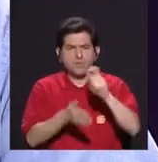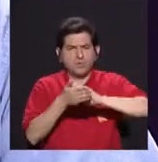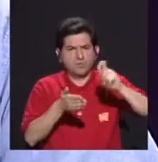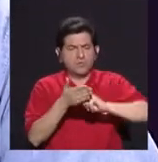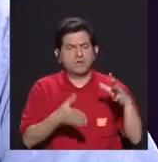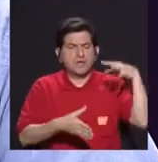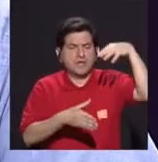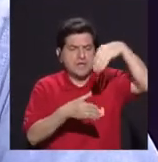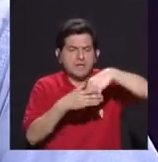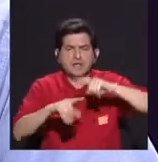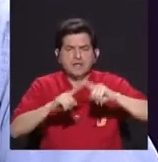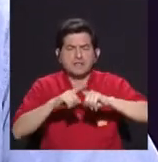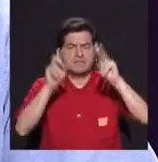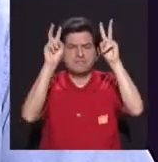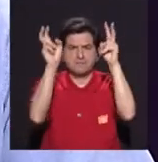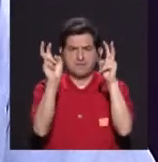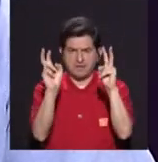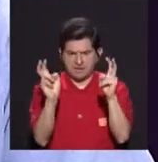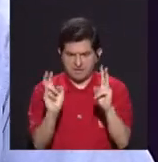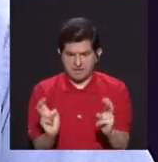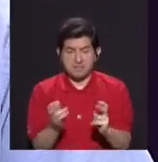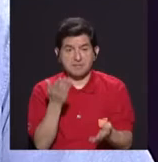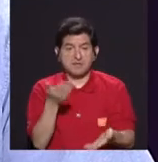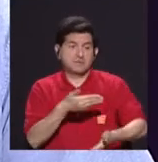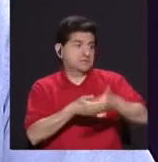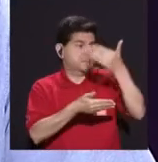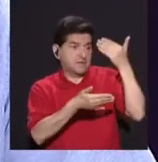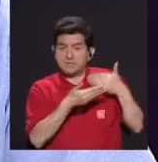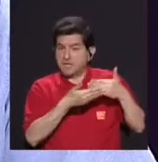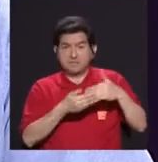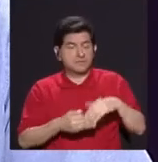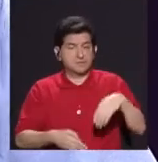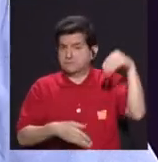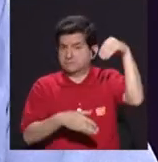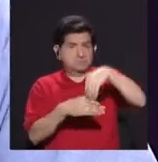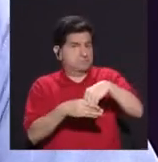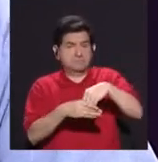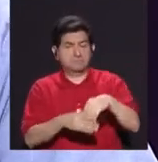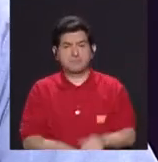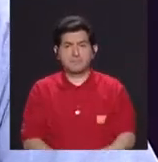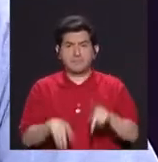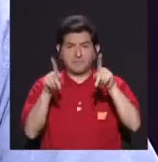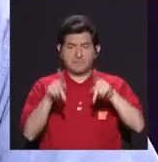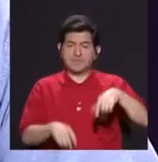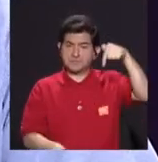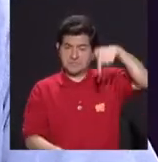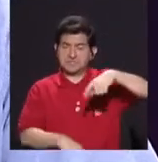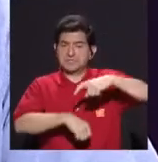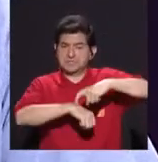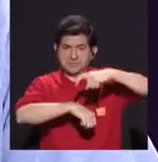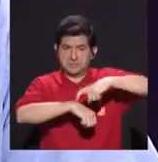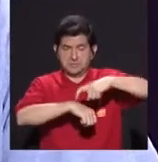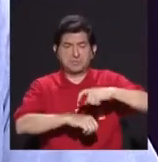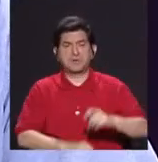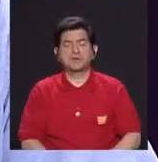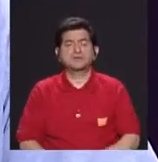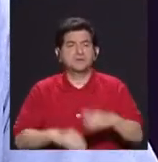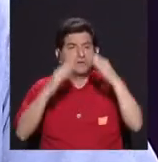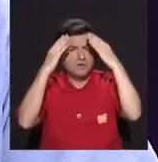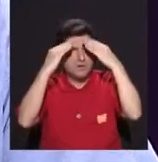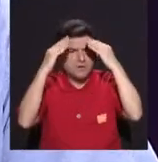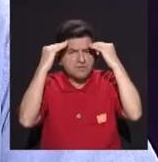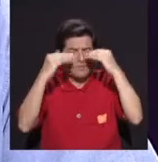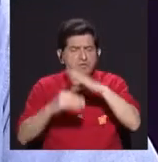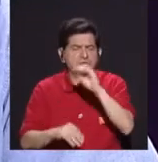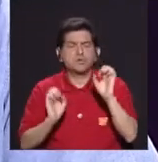diversos tipos de temáticas que hace tiempo no nos integraban tal vez quienes estemos aquí la información o